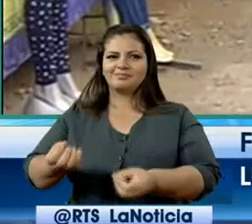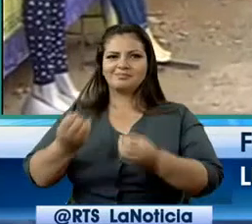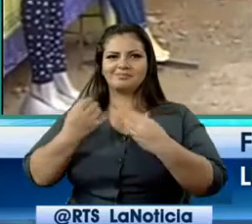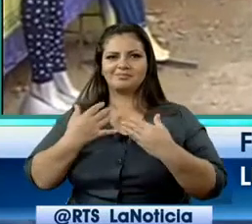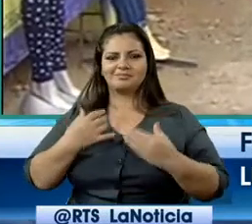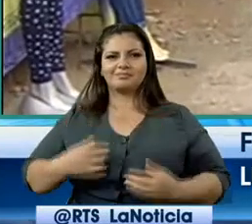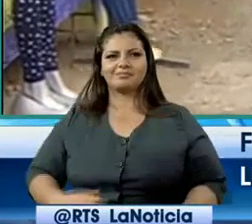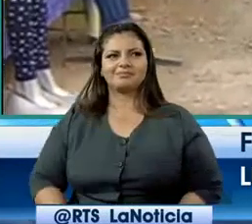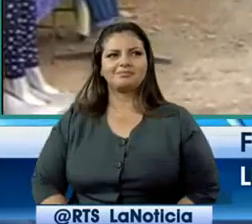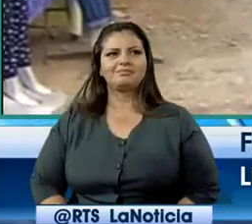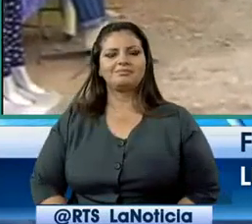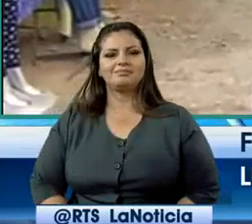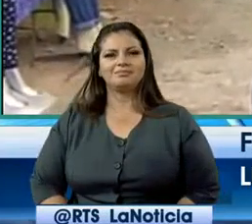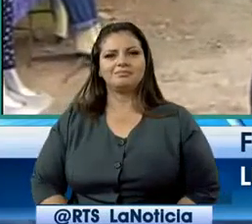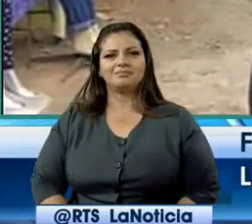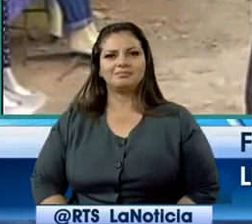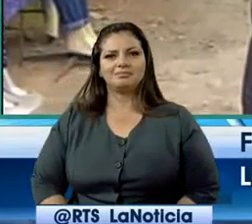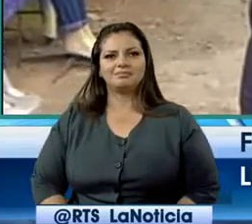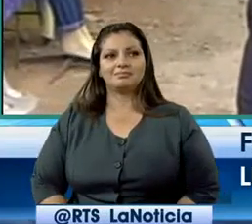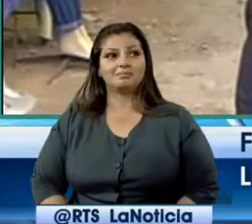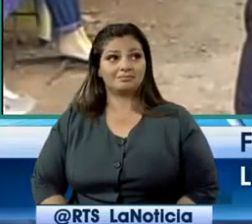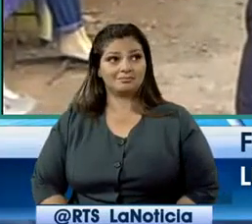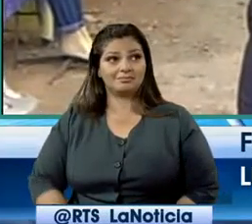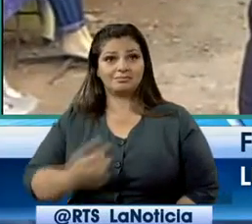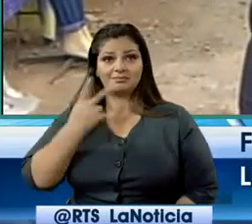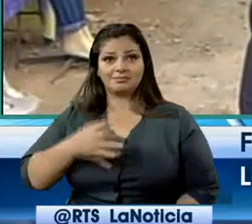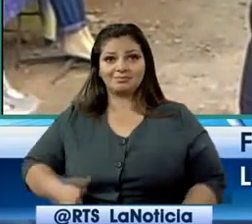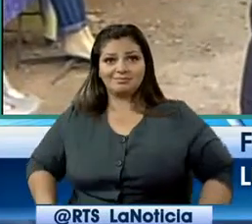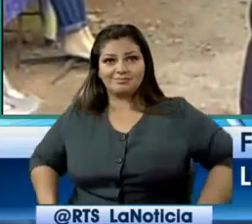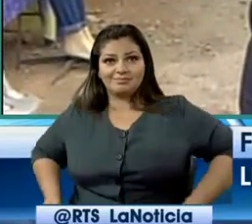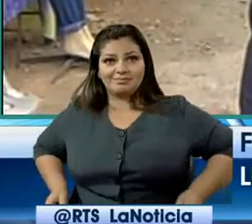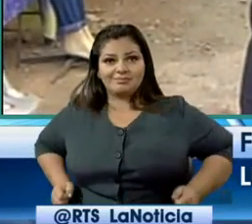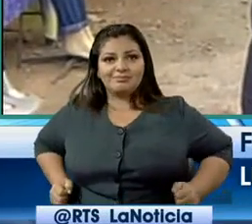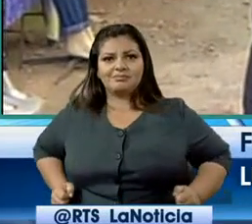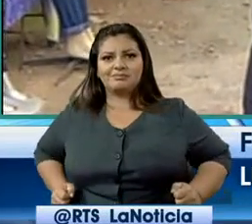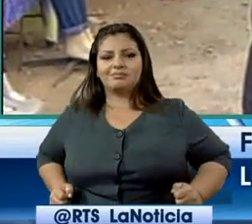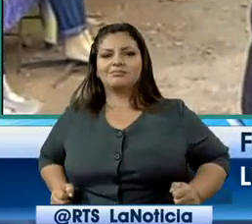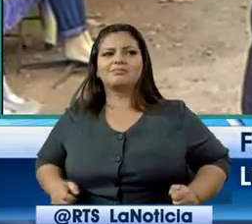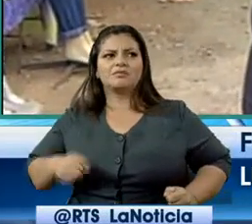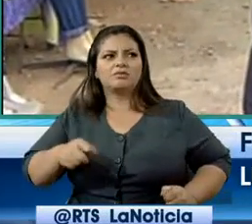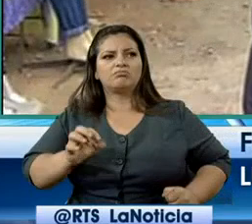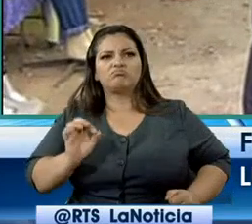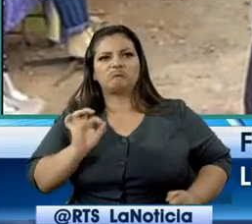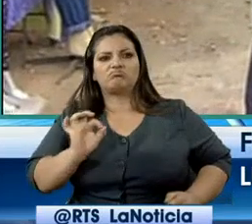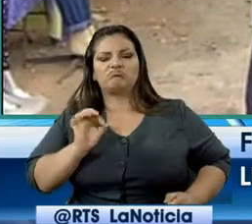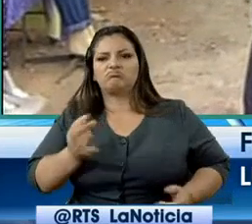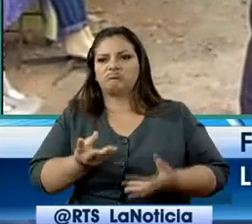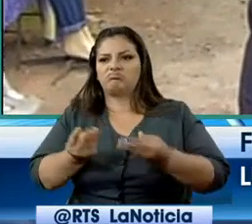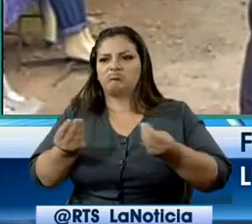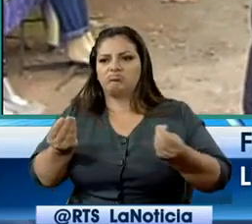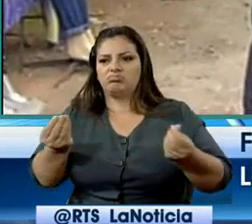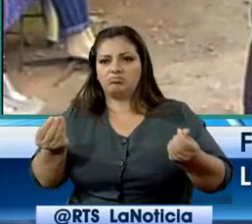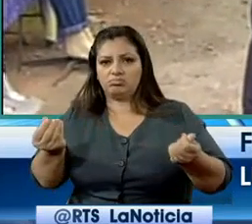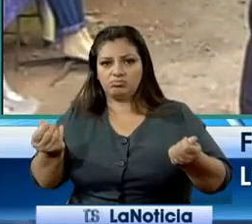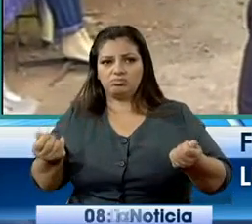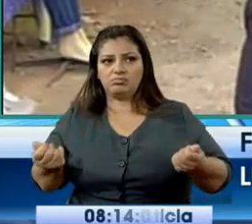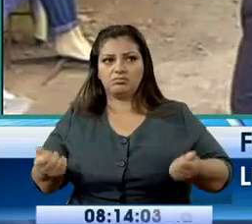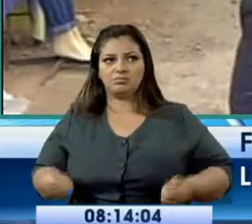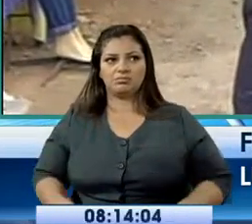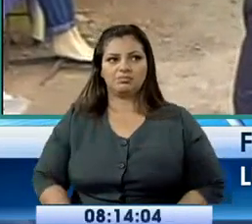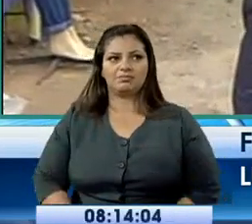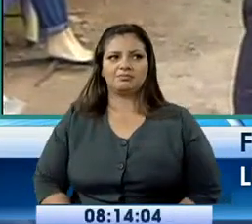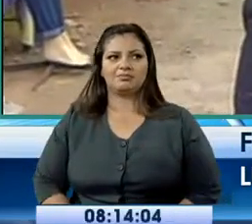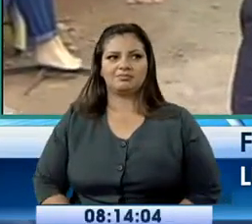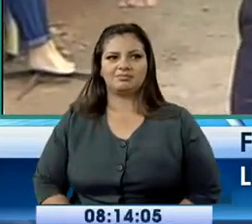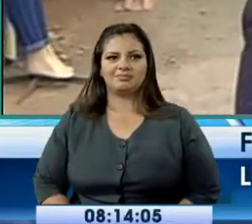el negocio de los jeans. Los jeans de buena calidad, ¿ah? Sí, son buenos, ¿no? Y duran bastante. Y duran hasta que se acaban, imagínate.